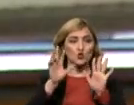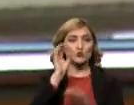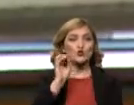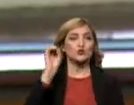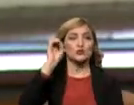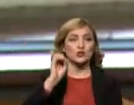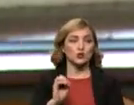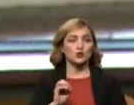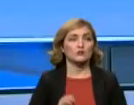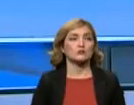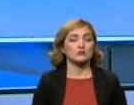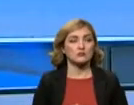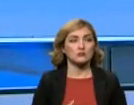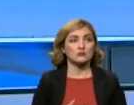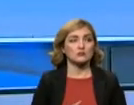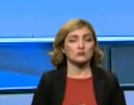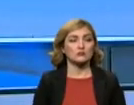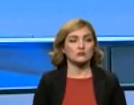17.8%.